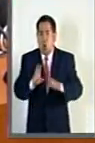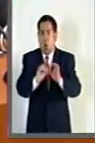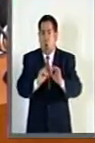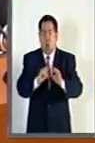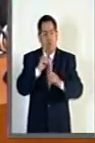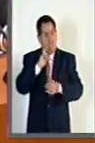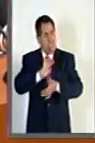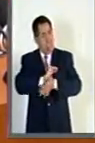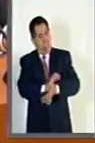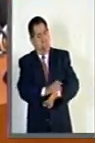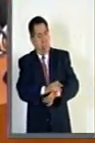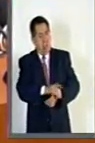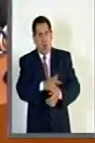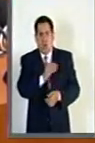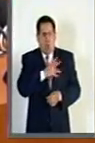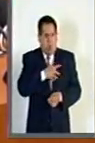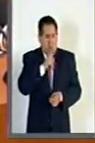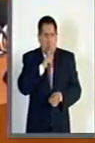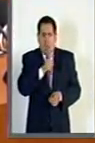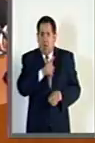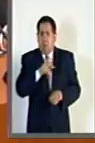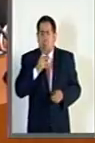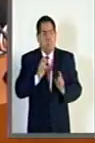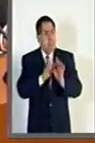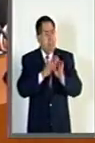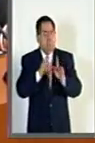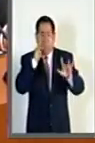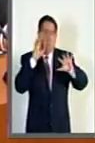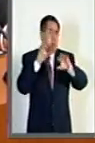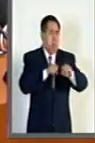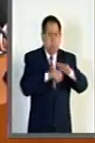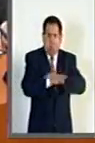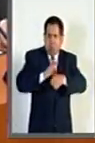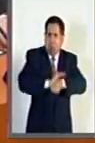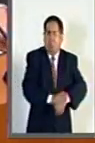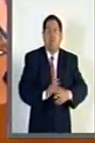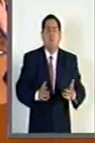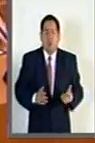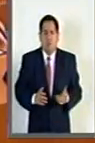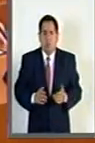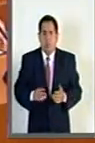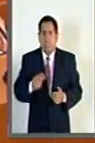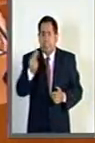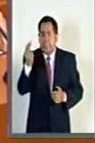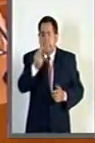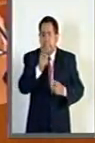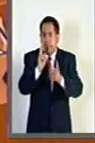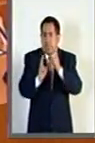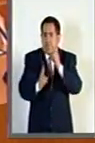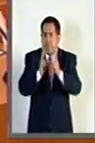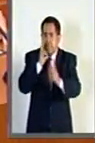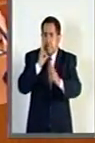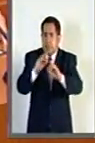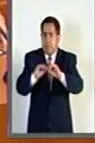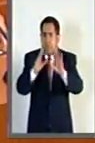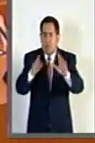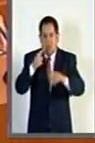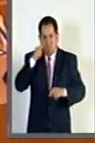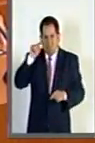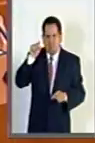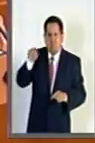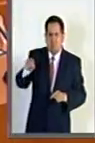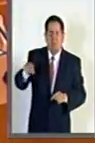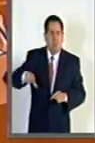oprimir al que no tiene nada que ver? Vamos a un diálogo donde se demuestre con toda precisión que el gobierno